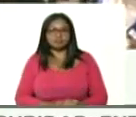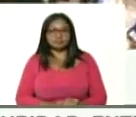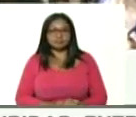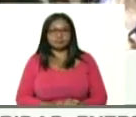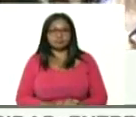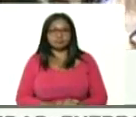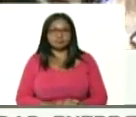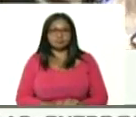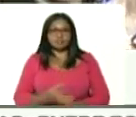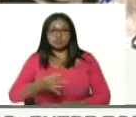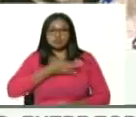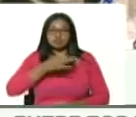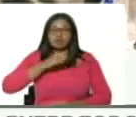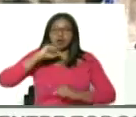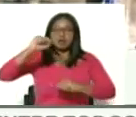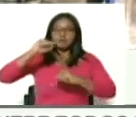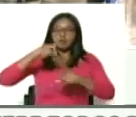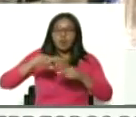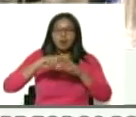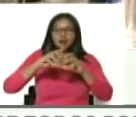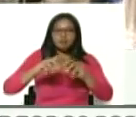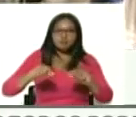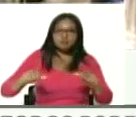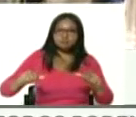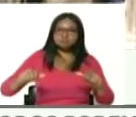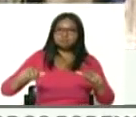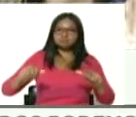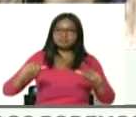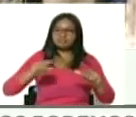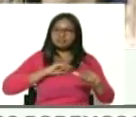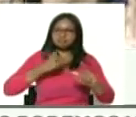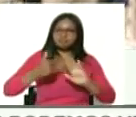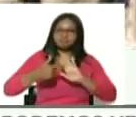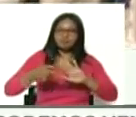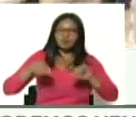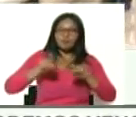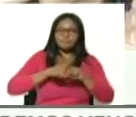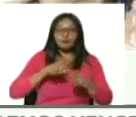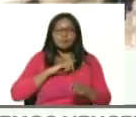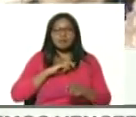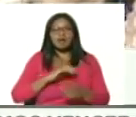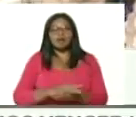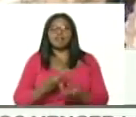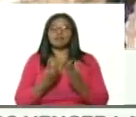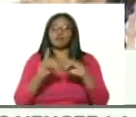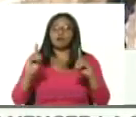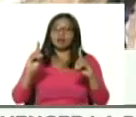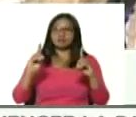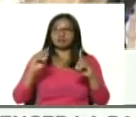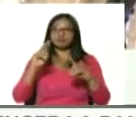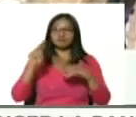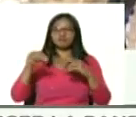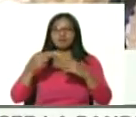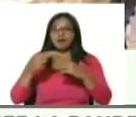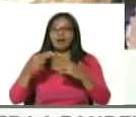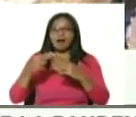el socialismo en lo territorial es la máxima expresión de la democracia que jamás haya